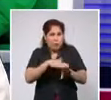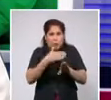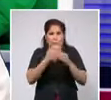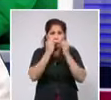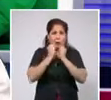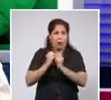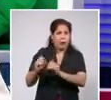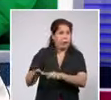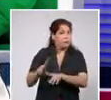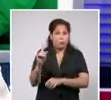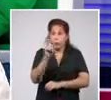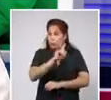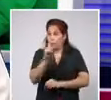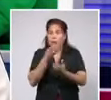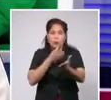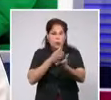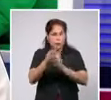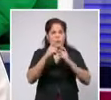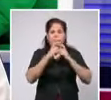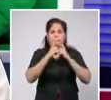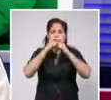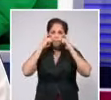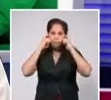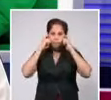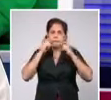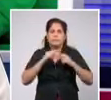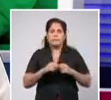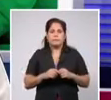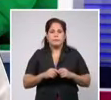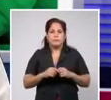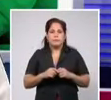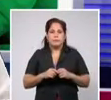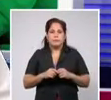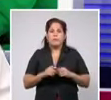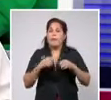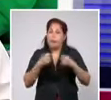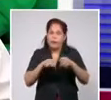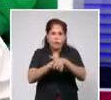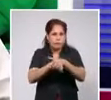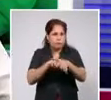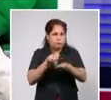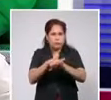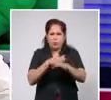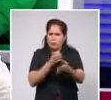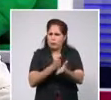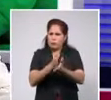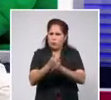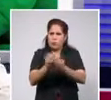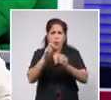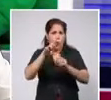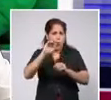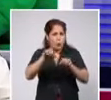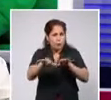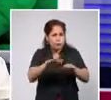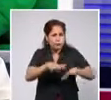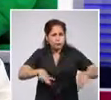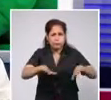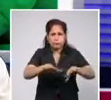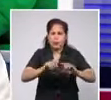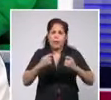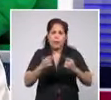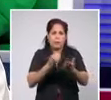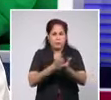segura como para poder quitarse todas estas actividades. Siempre hemos dicho, y no es que lo hayamos dicho